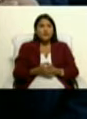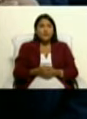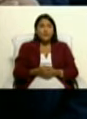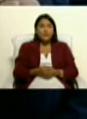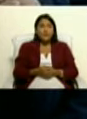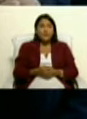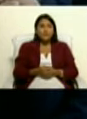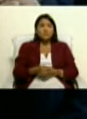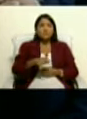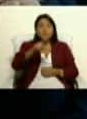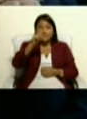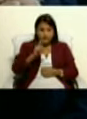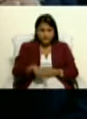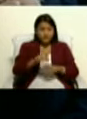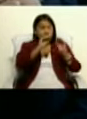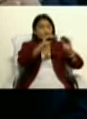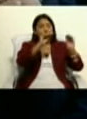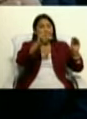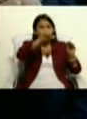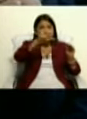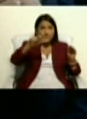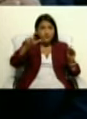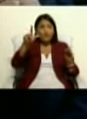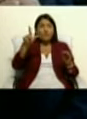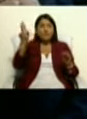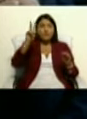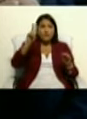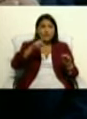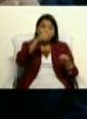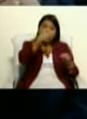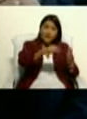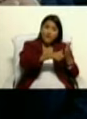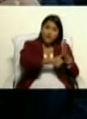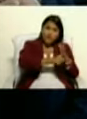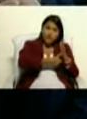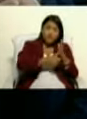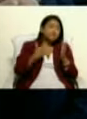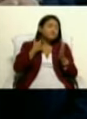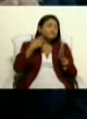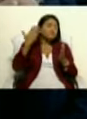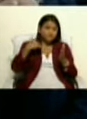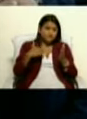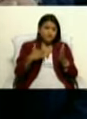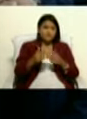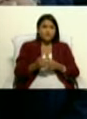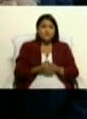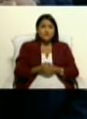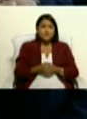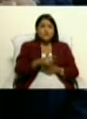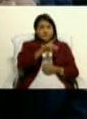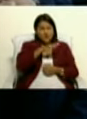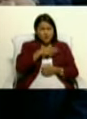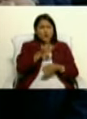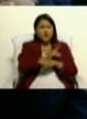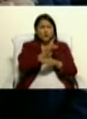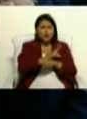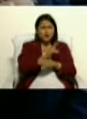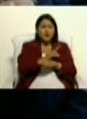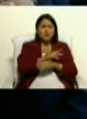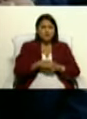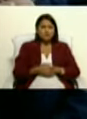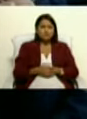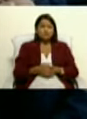el llamado es al pueblo venezolano que tiene cédula de identidad vencida. Esa cédula es útil para poder